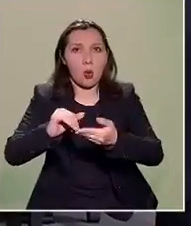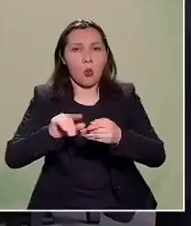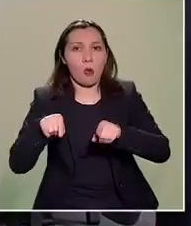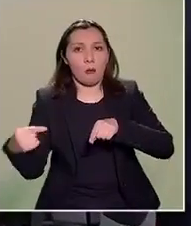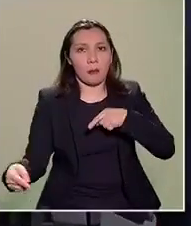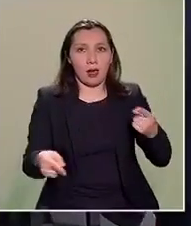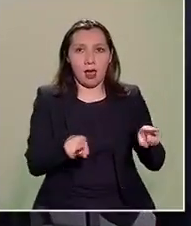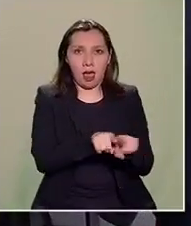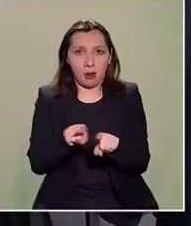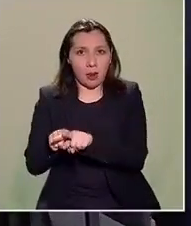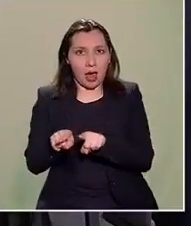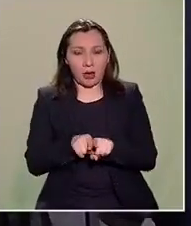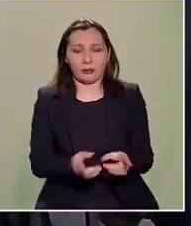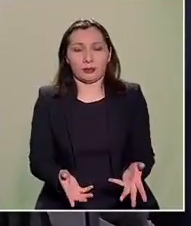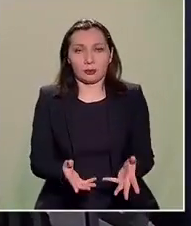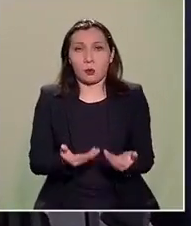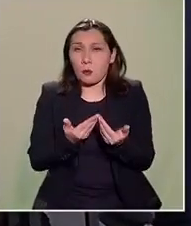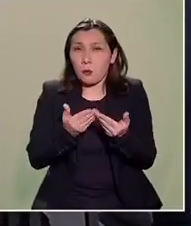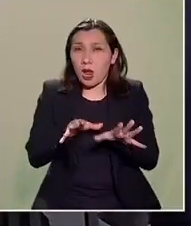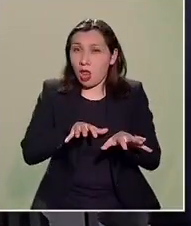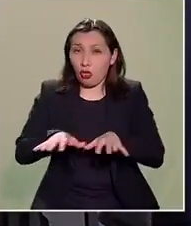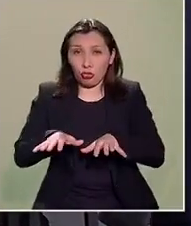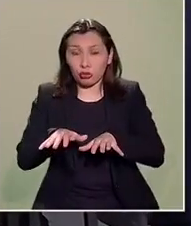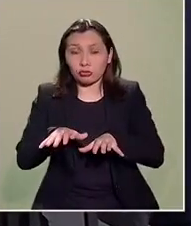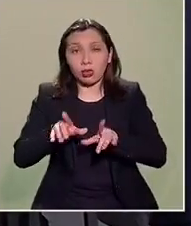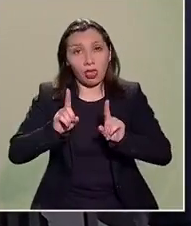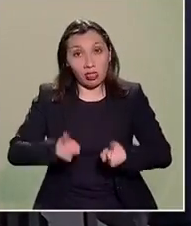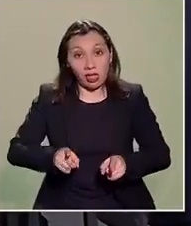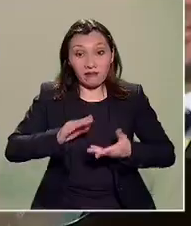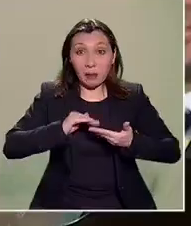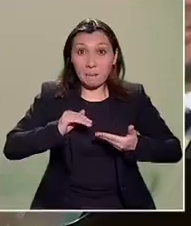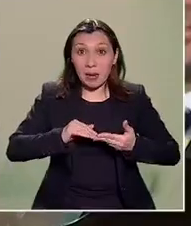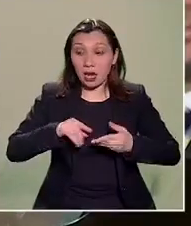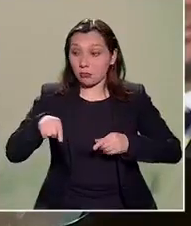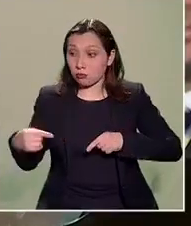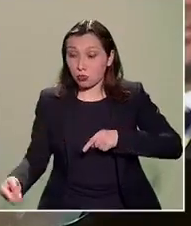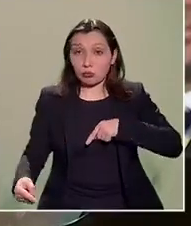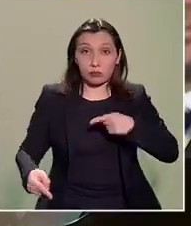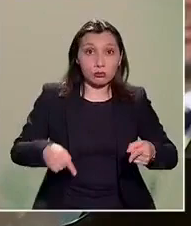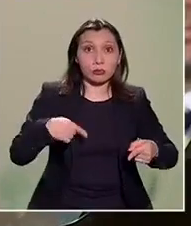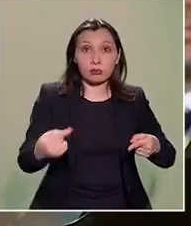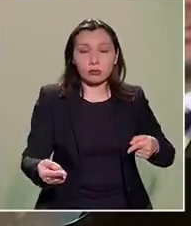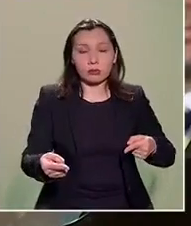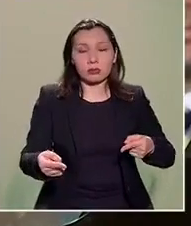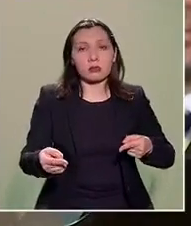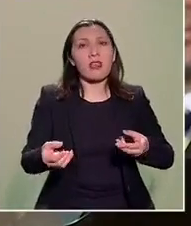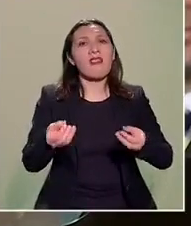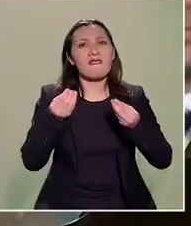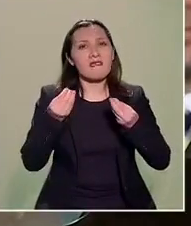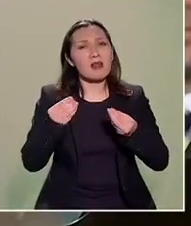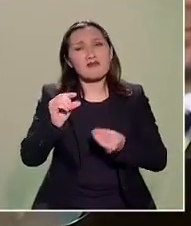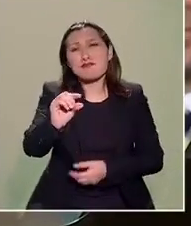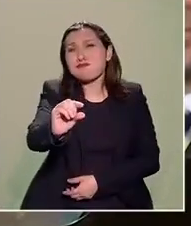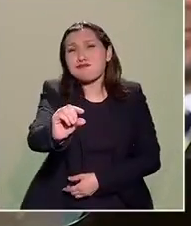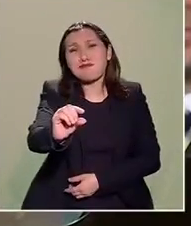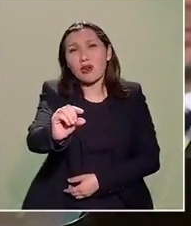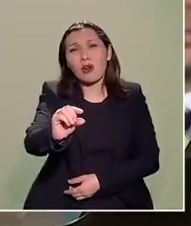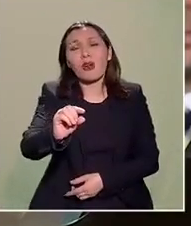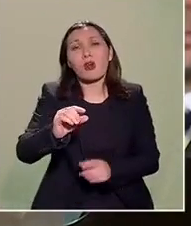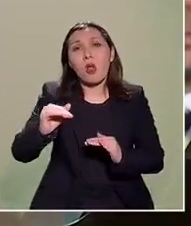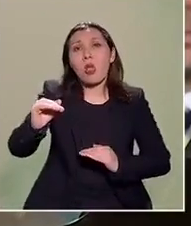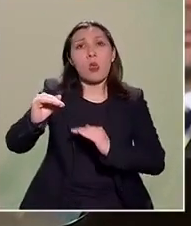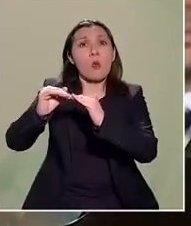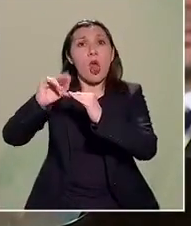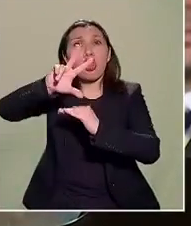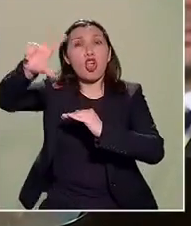hermano cualquier cosa que debamos perdonarnos mutuamente es bien poco comparado con la